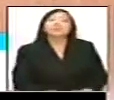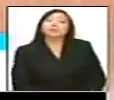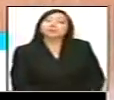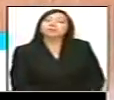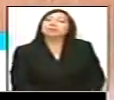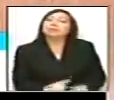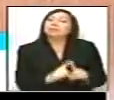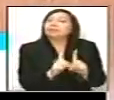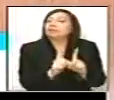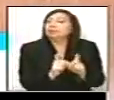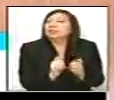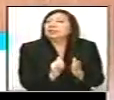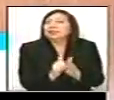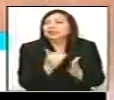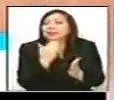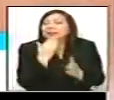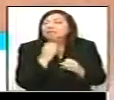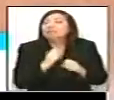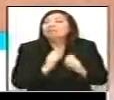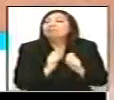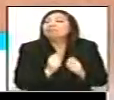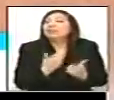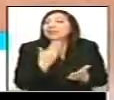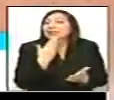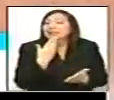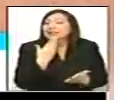la pregunta, ¿a quién defendemos?